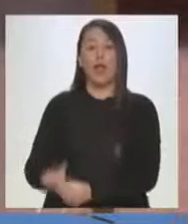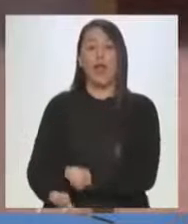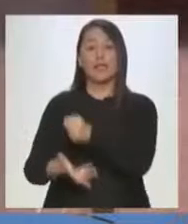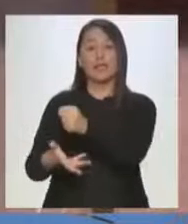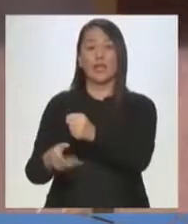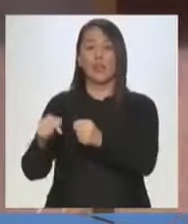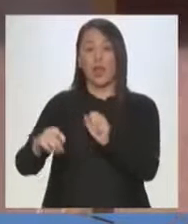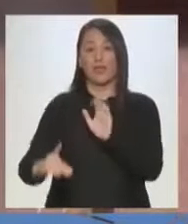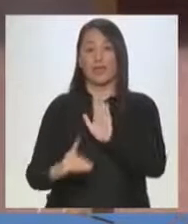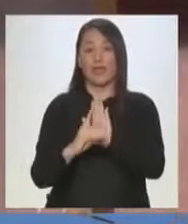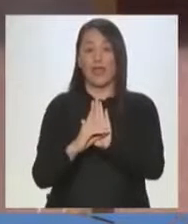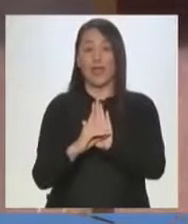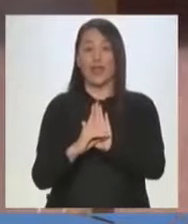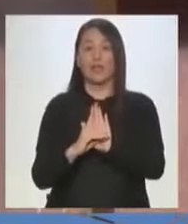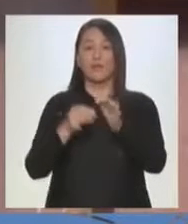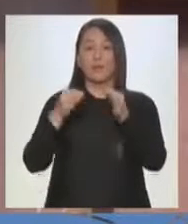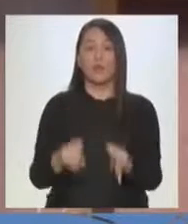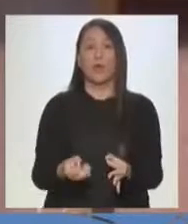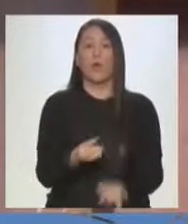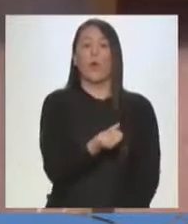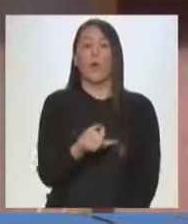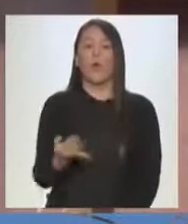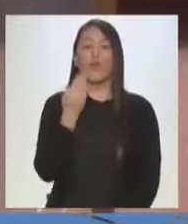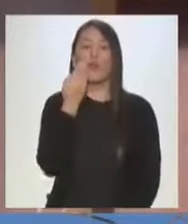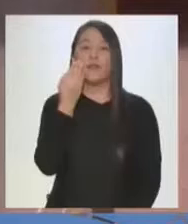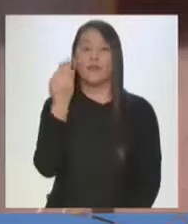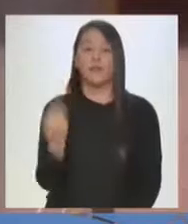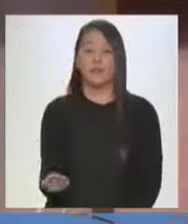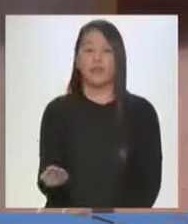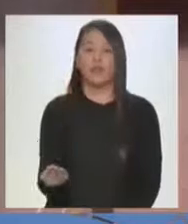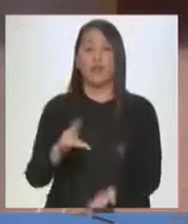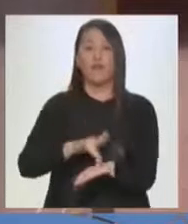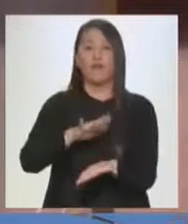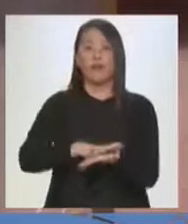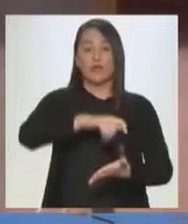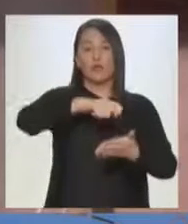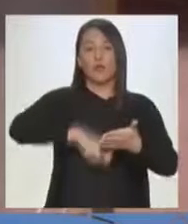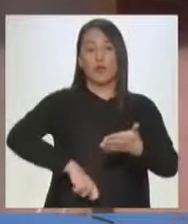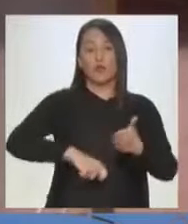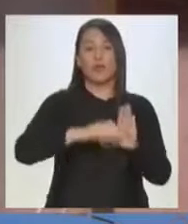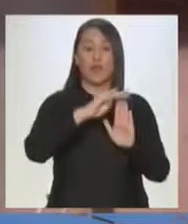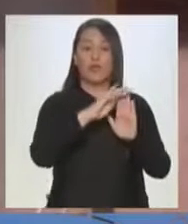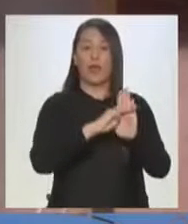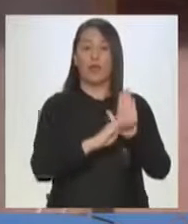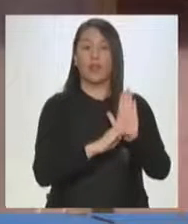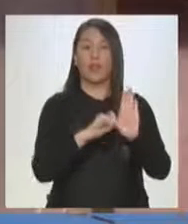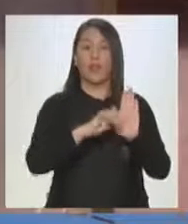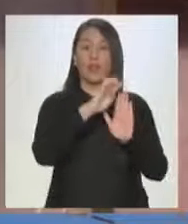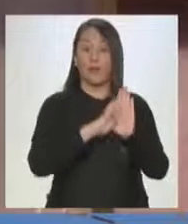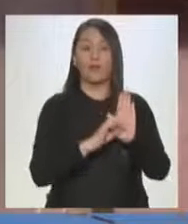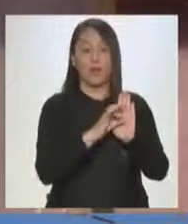dichos decretos la fijación de la cobertura de los beneficios, fecha de postulación de acuerdo a los criterios que este proyecto